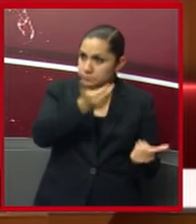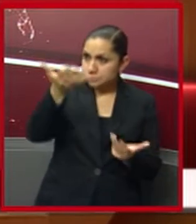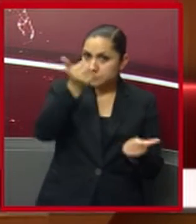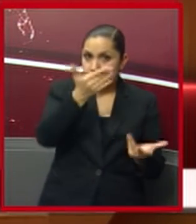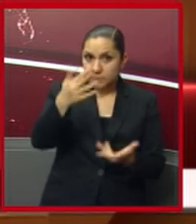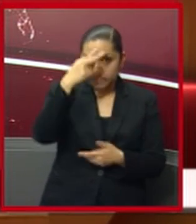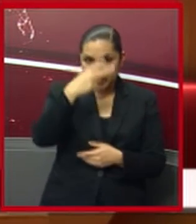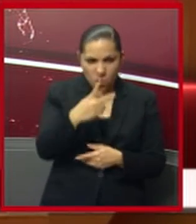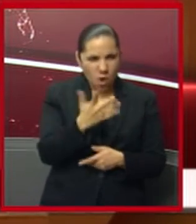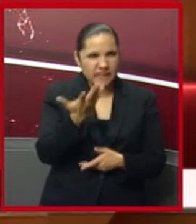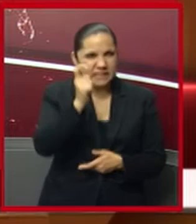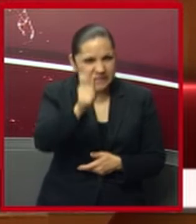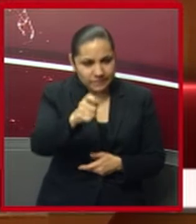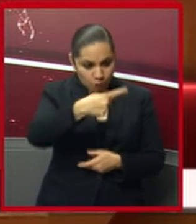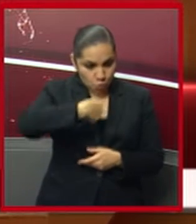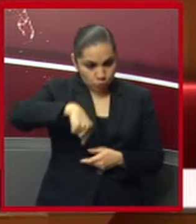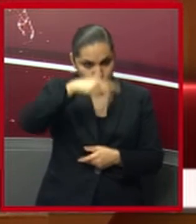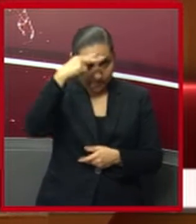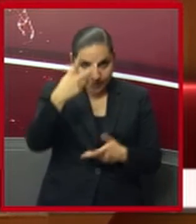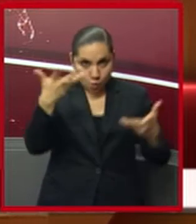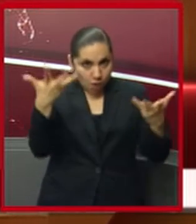lo que estamos produciendo nosotros.